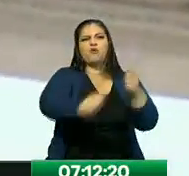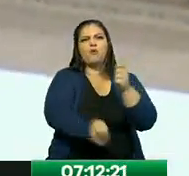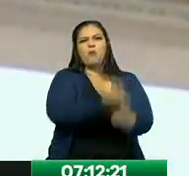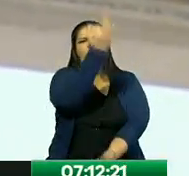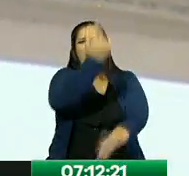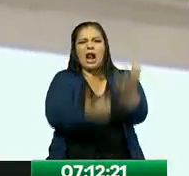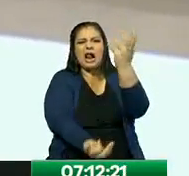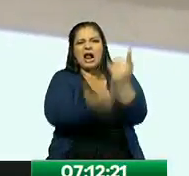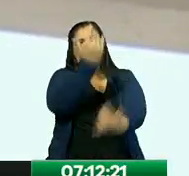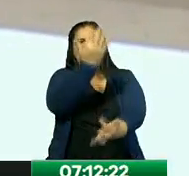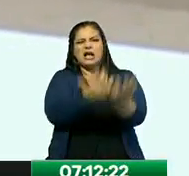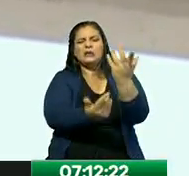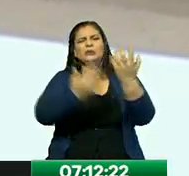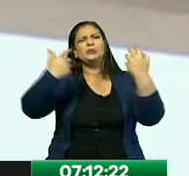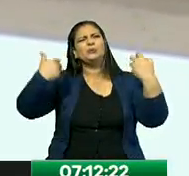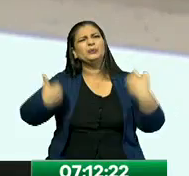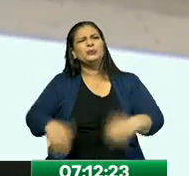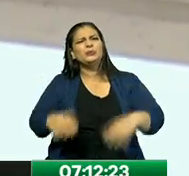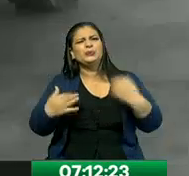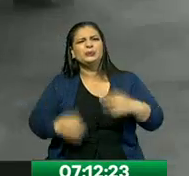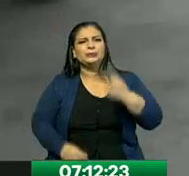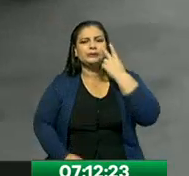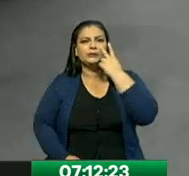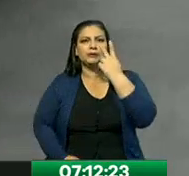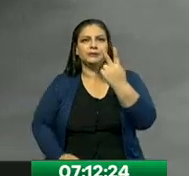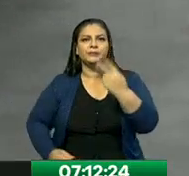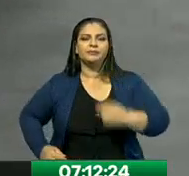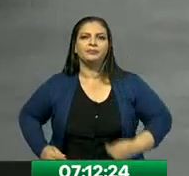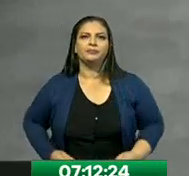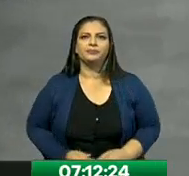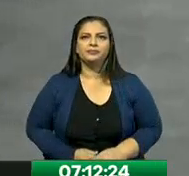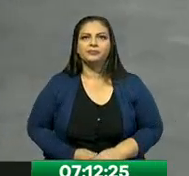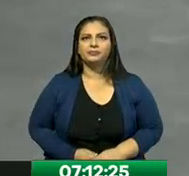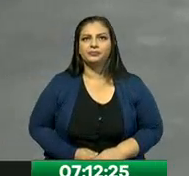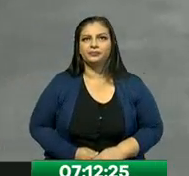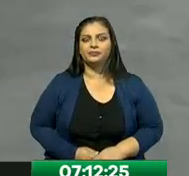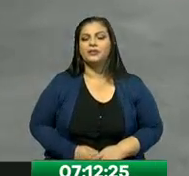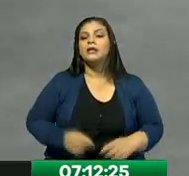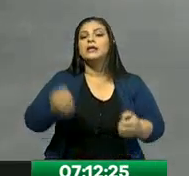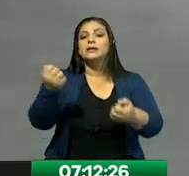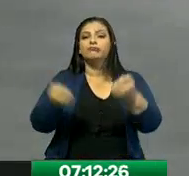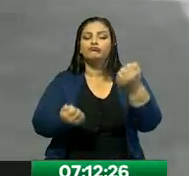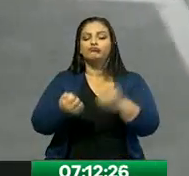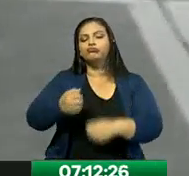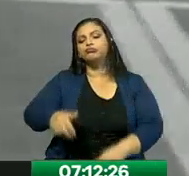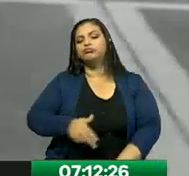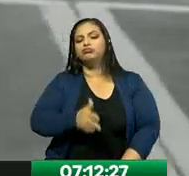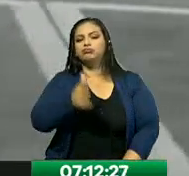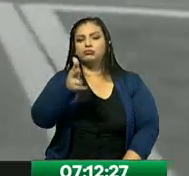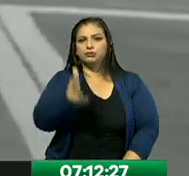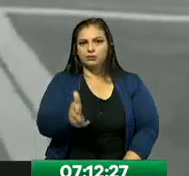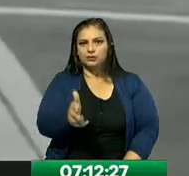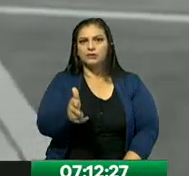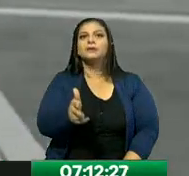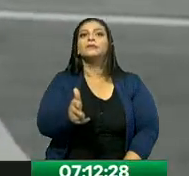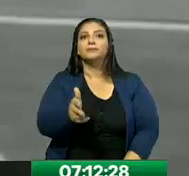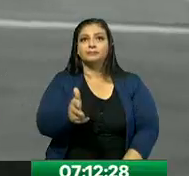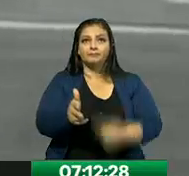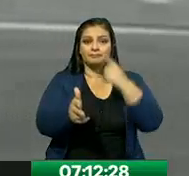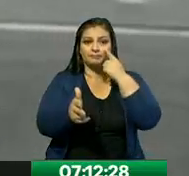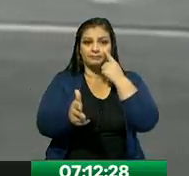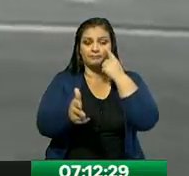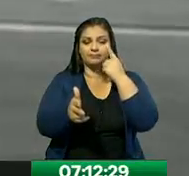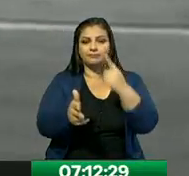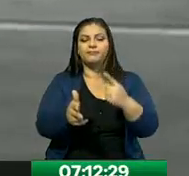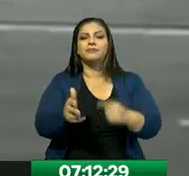la cámara de una gasolinera cartón instante en que llegó el automóvil con un menor en el asiento posterior adelante su madre y junto a ella en el